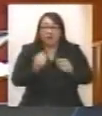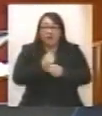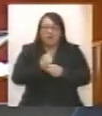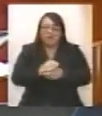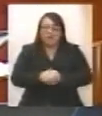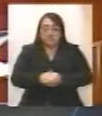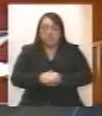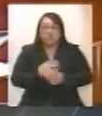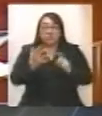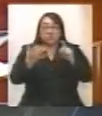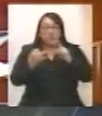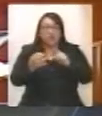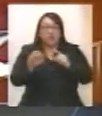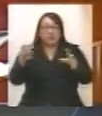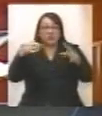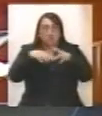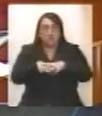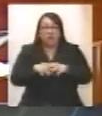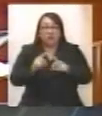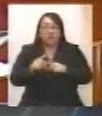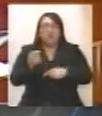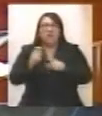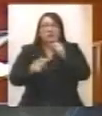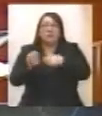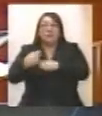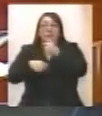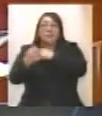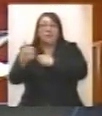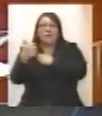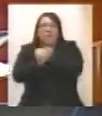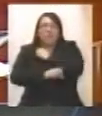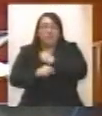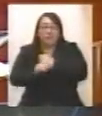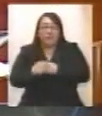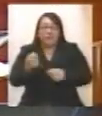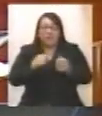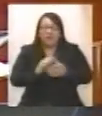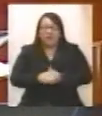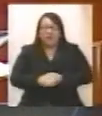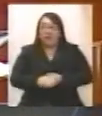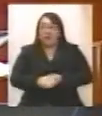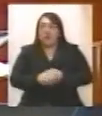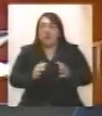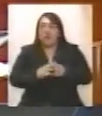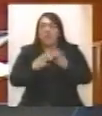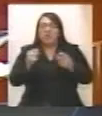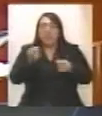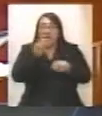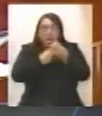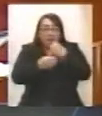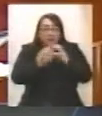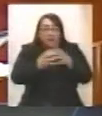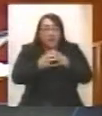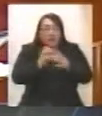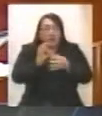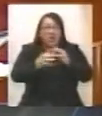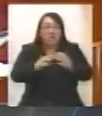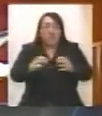productiva, integrando sectores exportadores a cadenas globales y ampliando la canasta exportadora de la